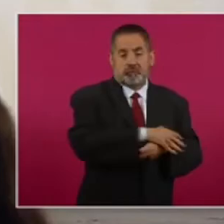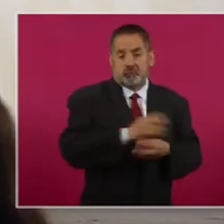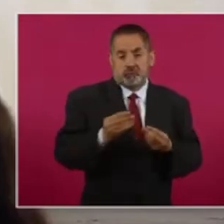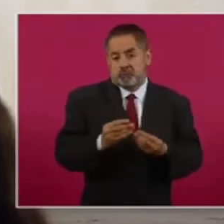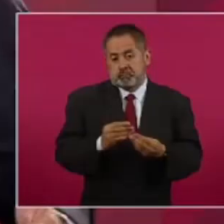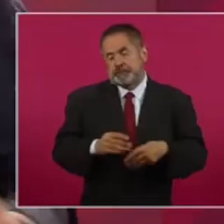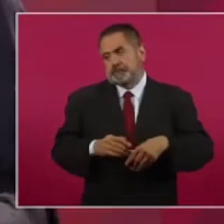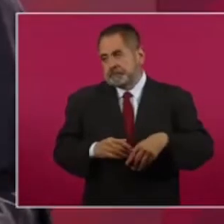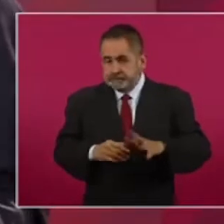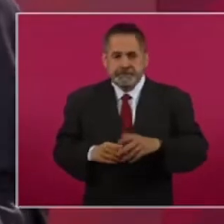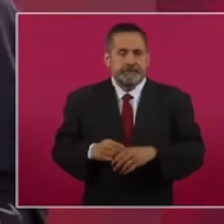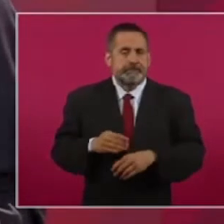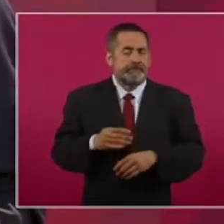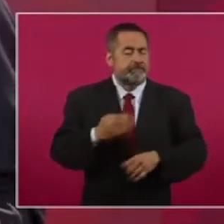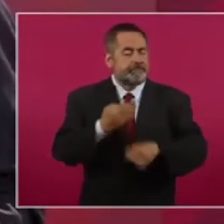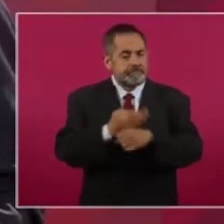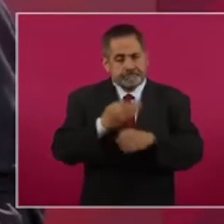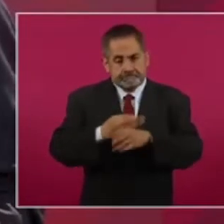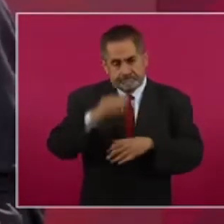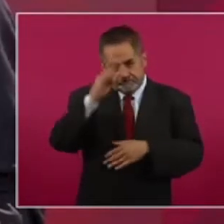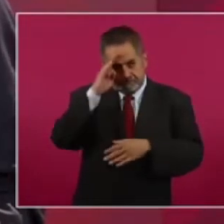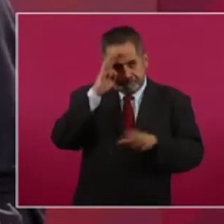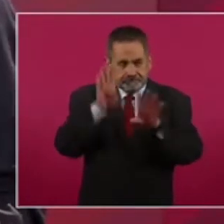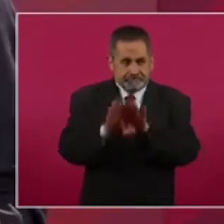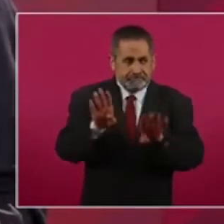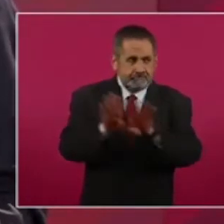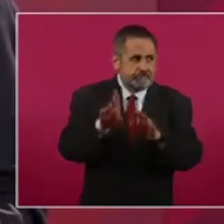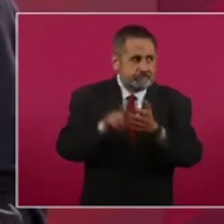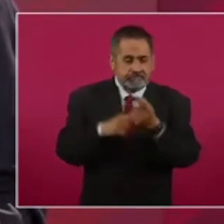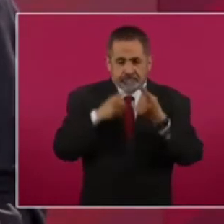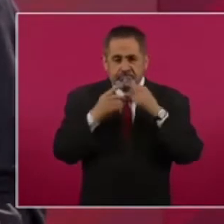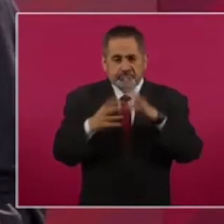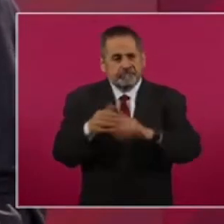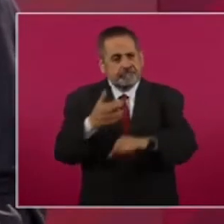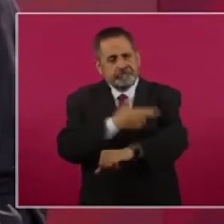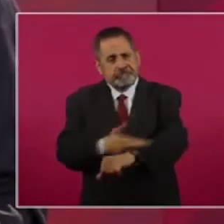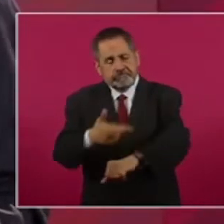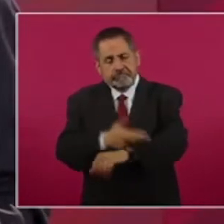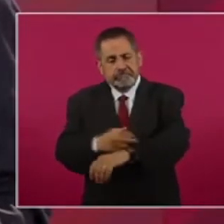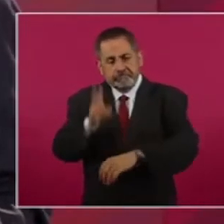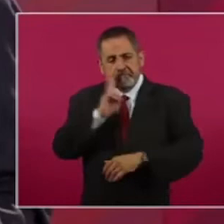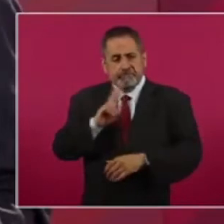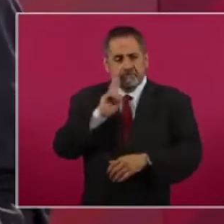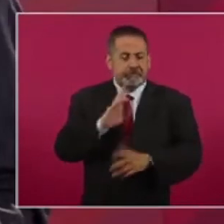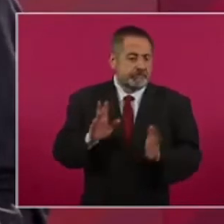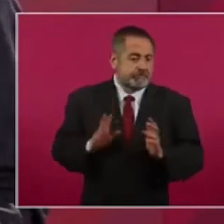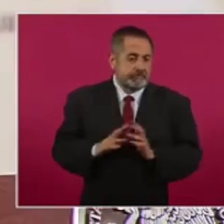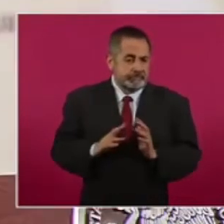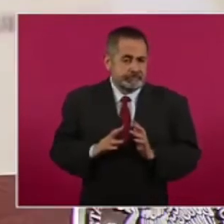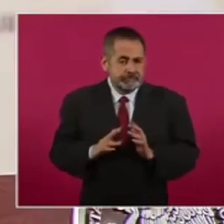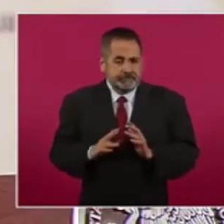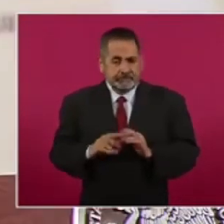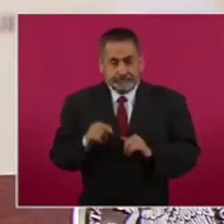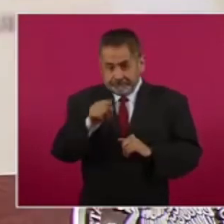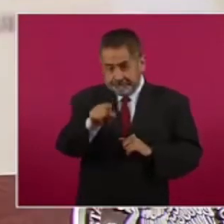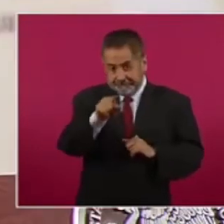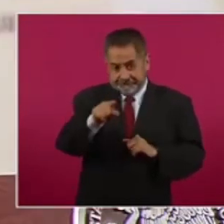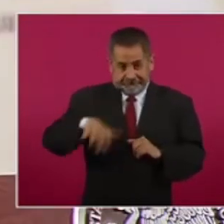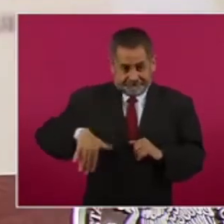Entonces, vamos a buscar la forma de que se aclare todo